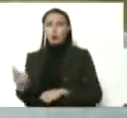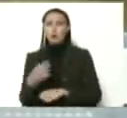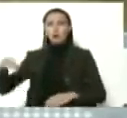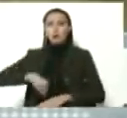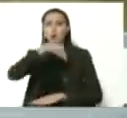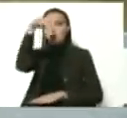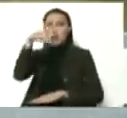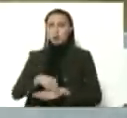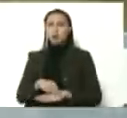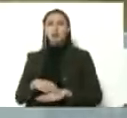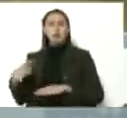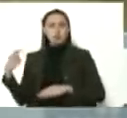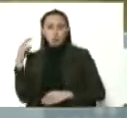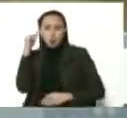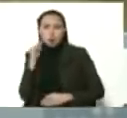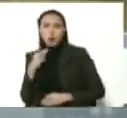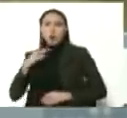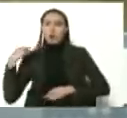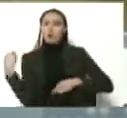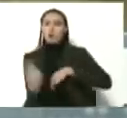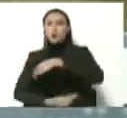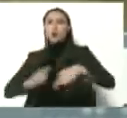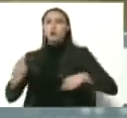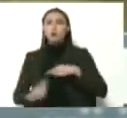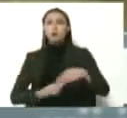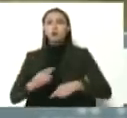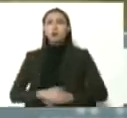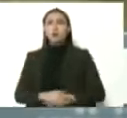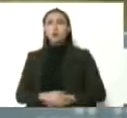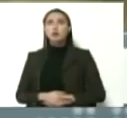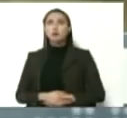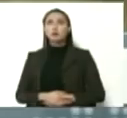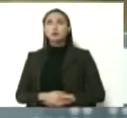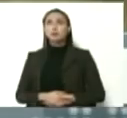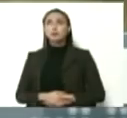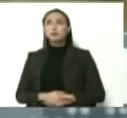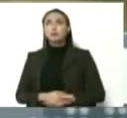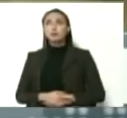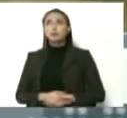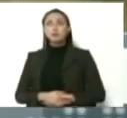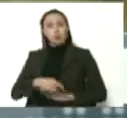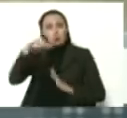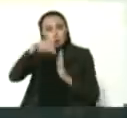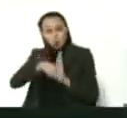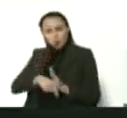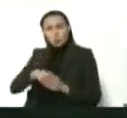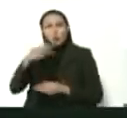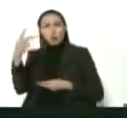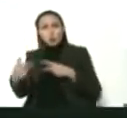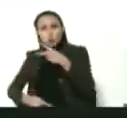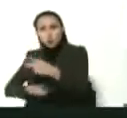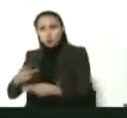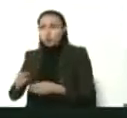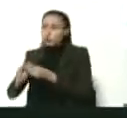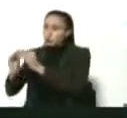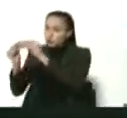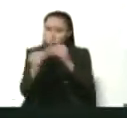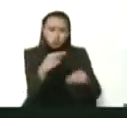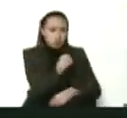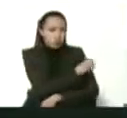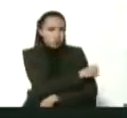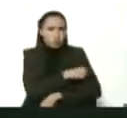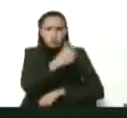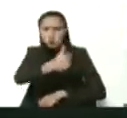del gobierno bolivariano y revolucionario para ir a fondo en el proceso de recuperación de los hospitales y